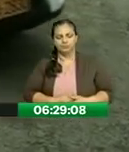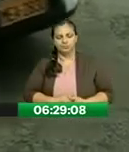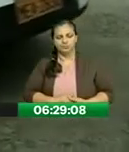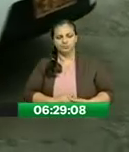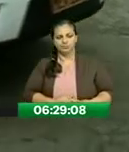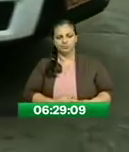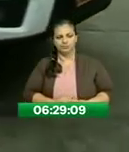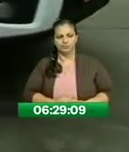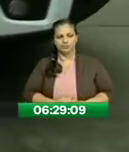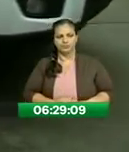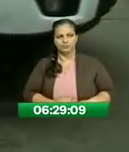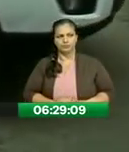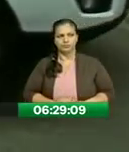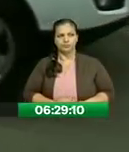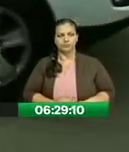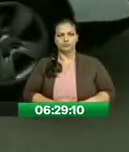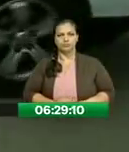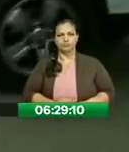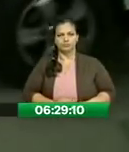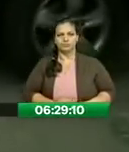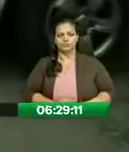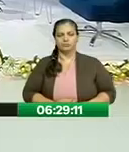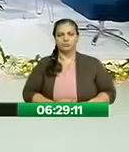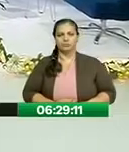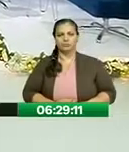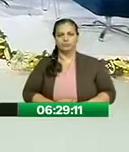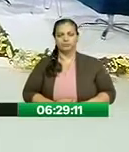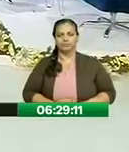provincia de Manabí, informó Wendy Delgado.